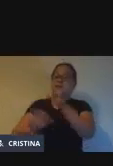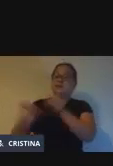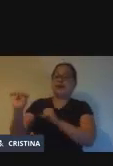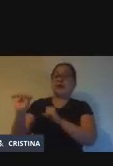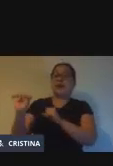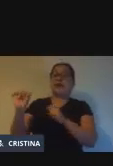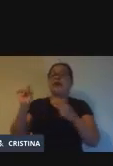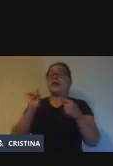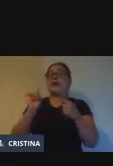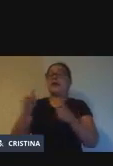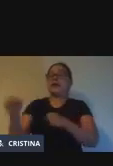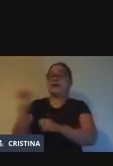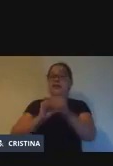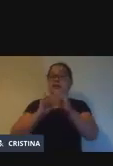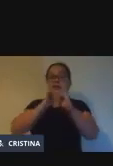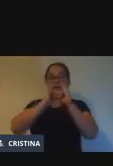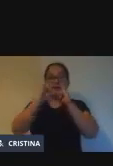con